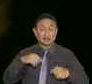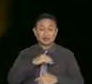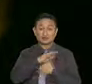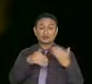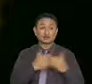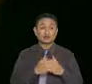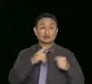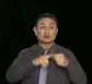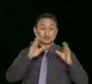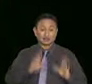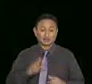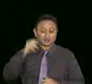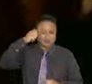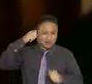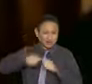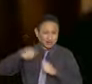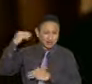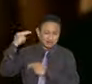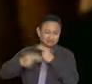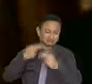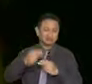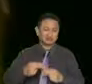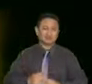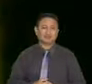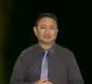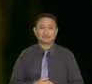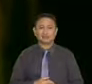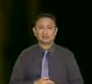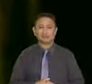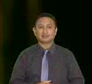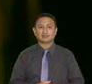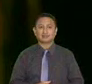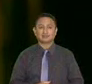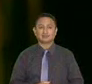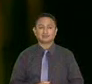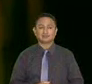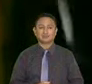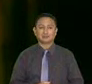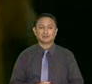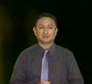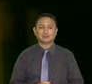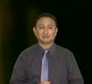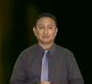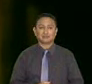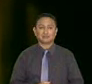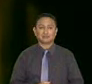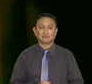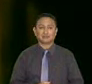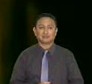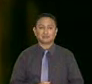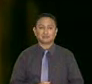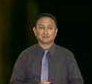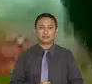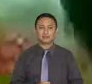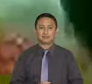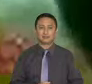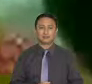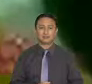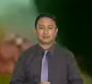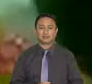de todas las generaciones de Quito que nos den Constitución y que vuelva la alegría